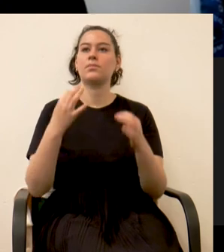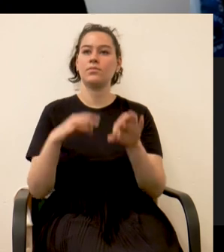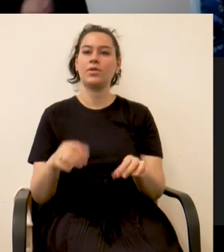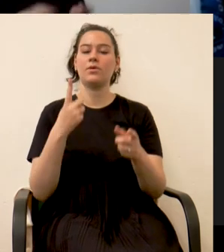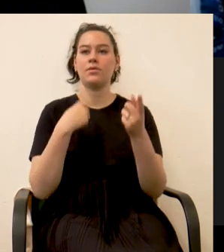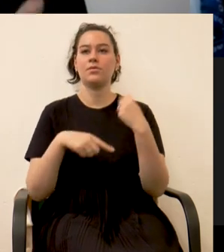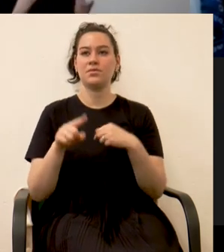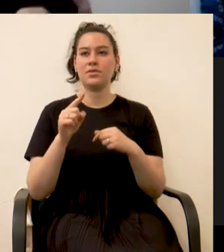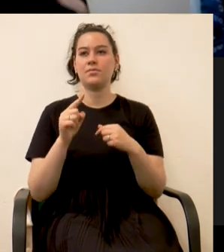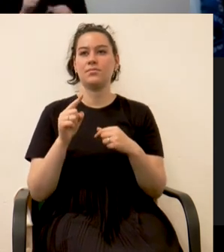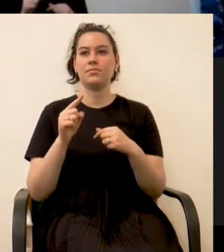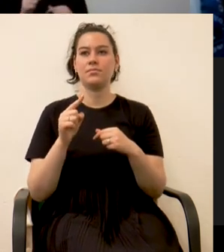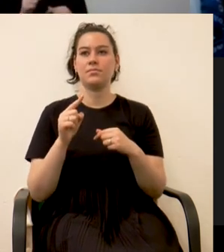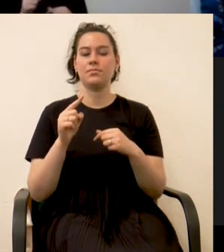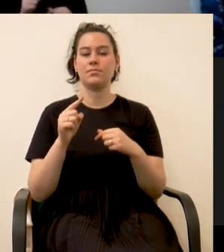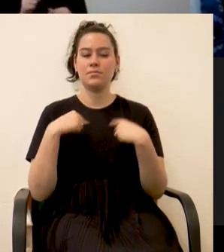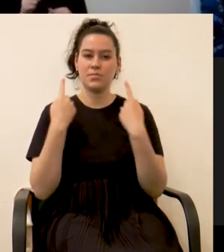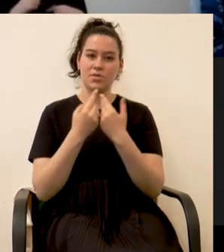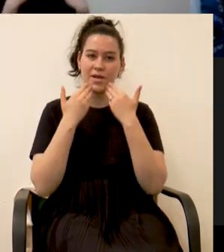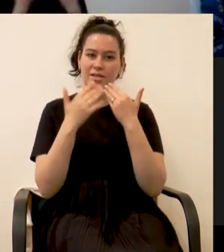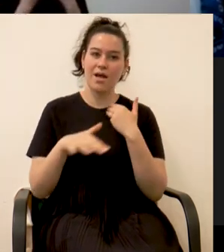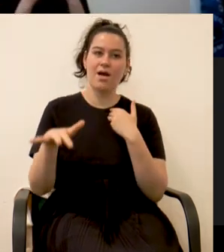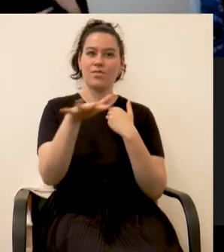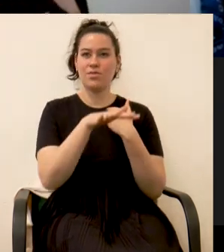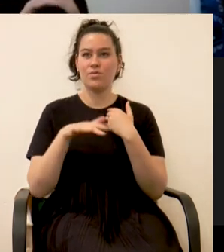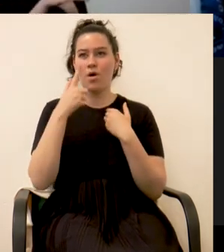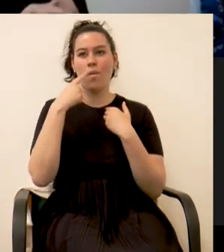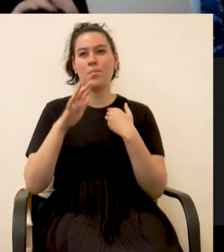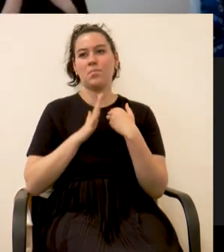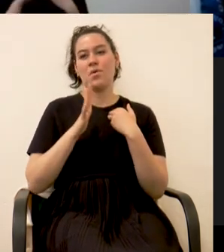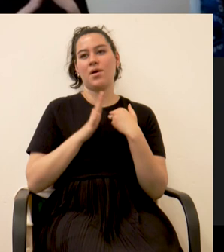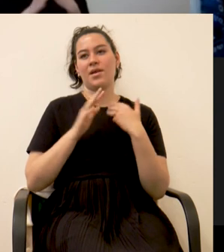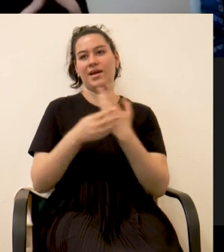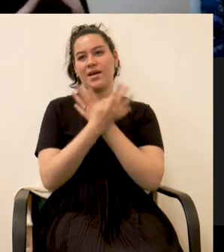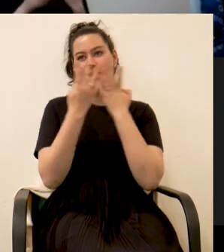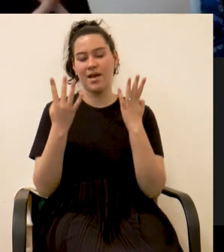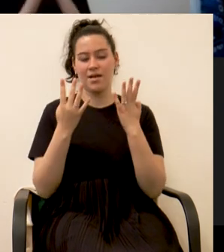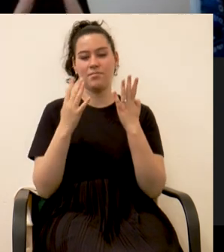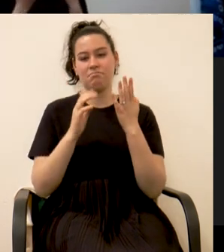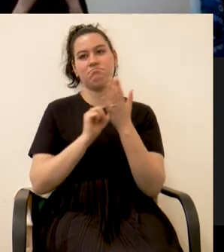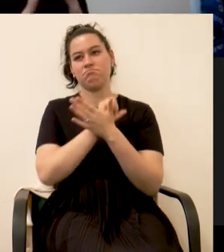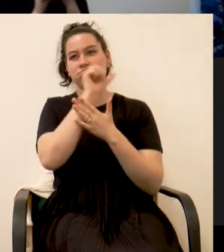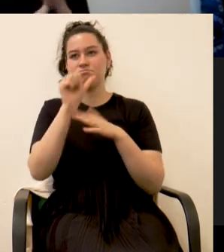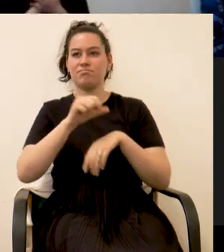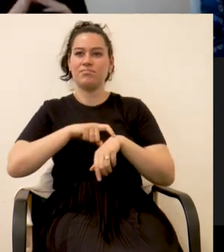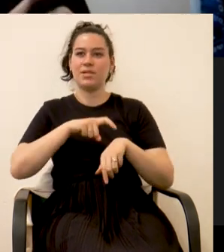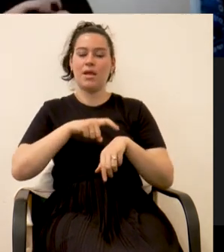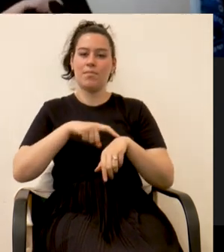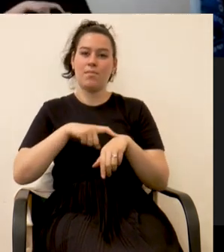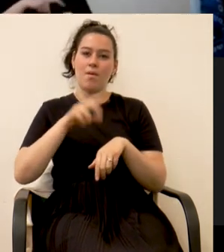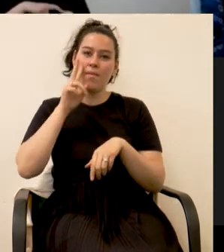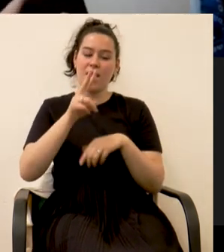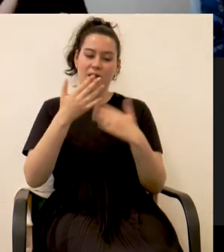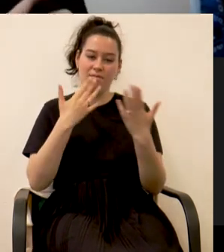entonces, por nuestra parte, agradecerles a todos y todas el haber destinado este tiempo para dialogar